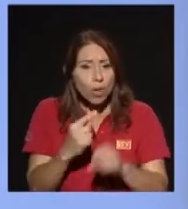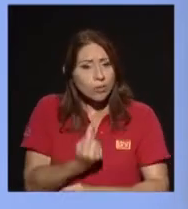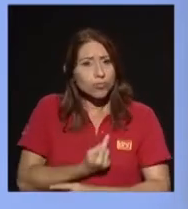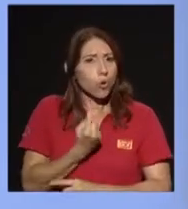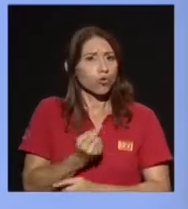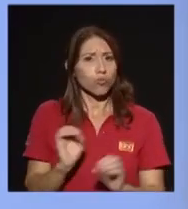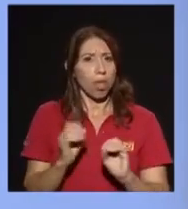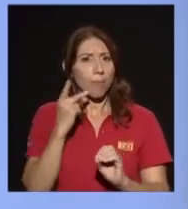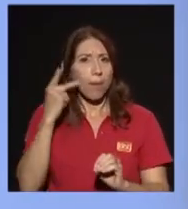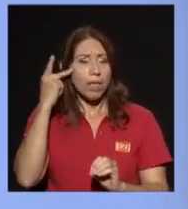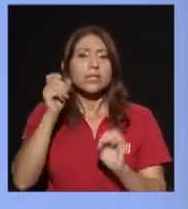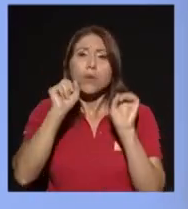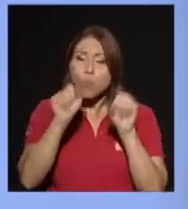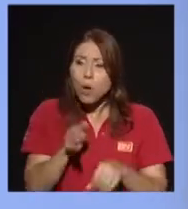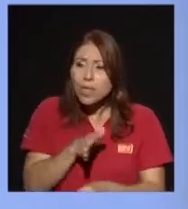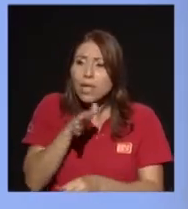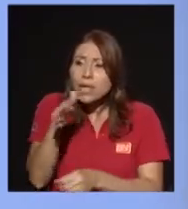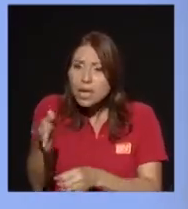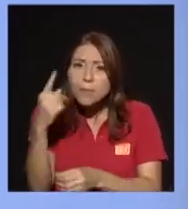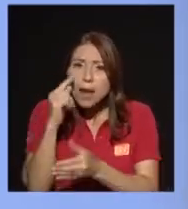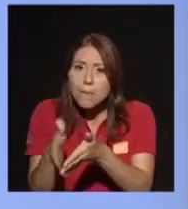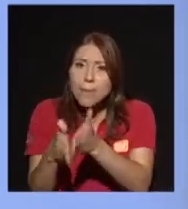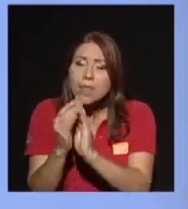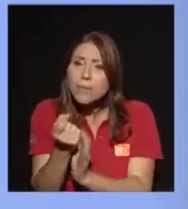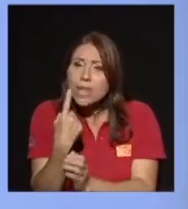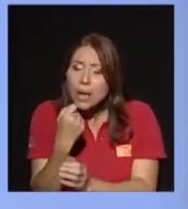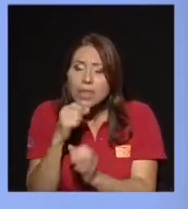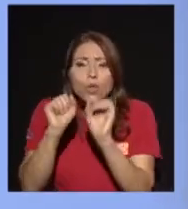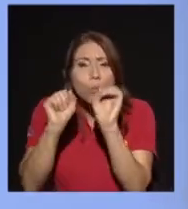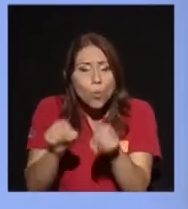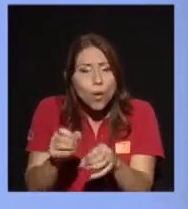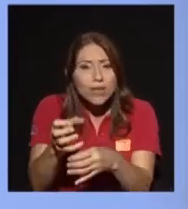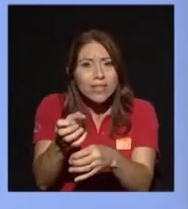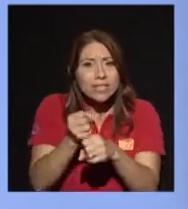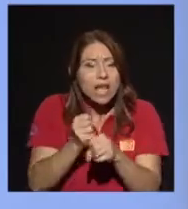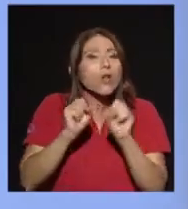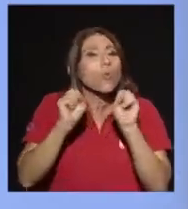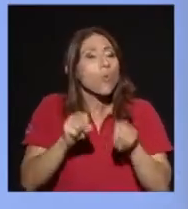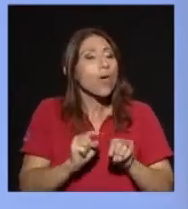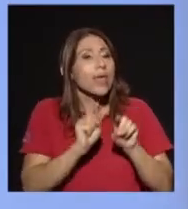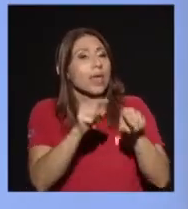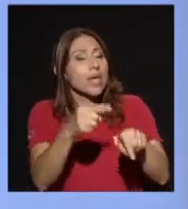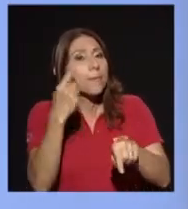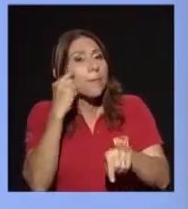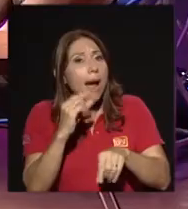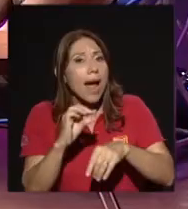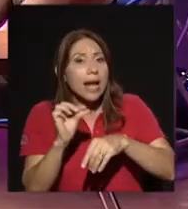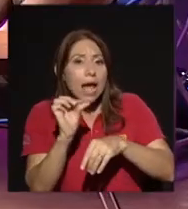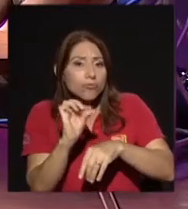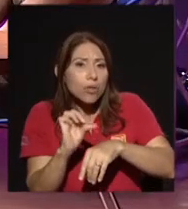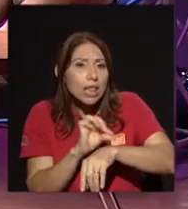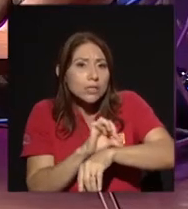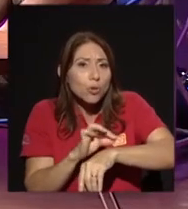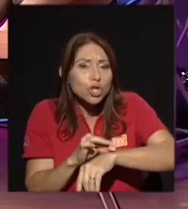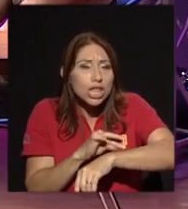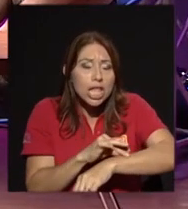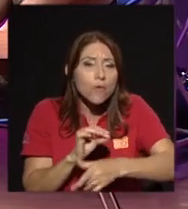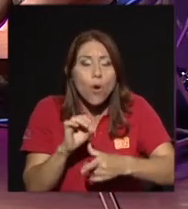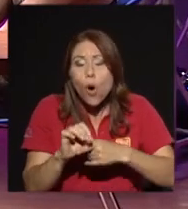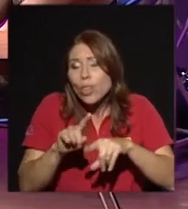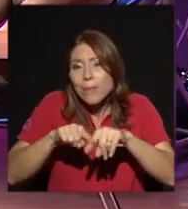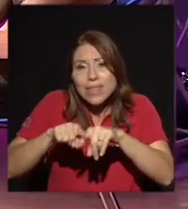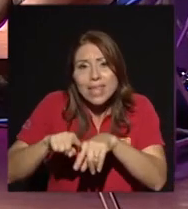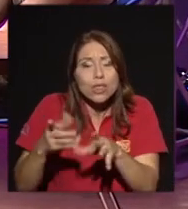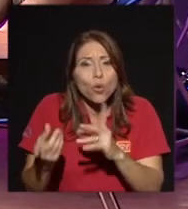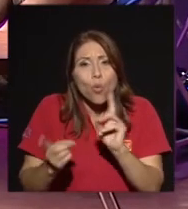ir solos, pueden ir a returar sus medicamentos, si es un medicamento, puede irse a poner y colocarse el dispositivo, si es un dispositivo, el implante, dependiendo de lo que